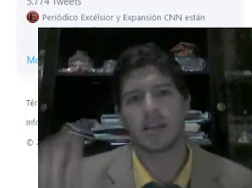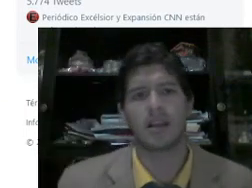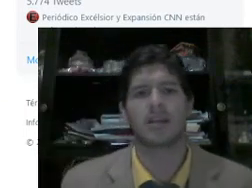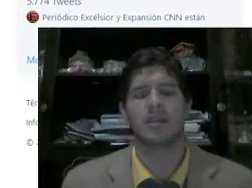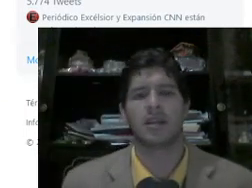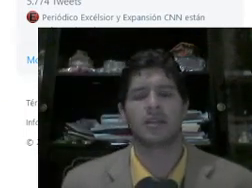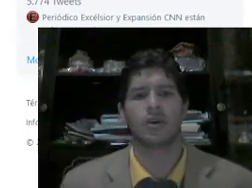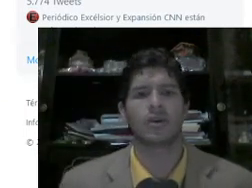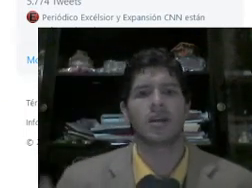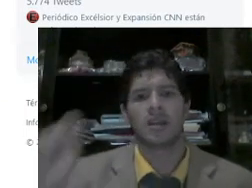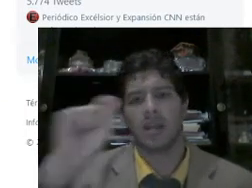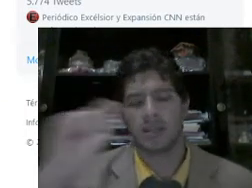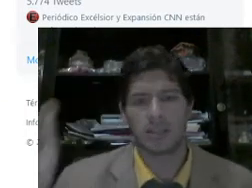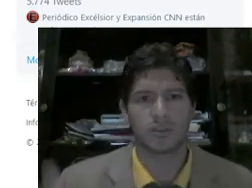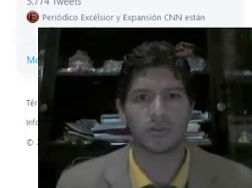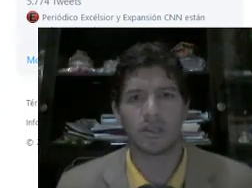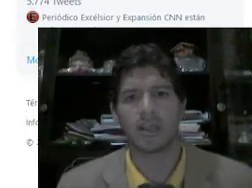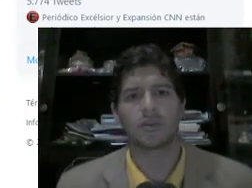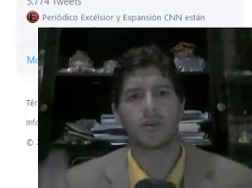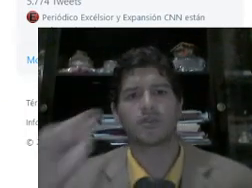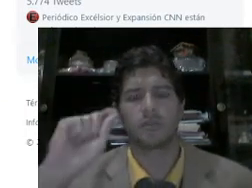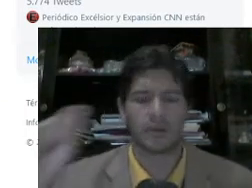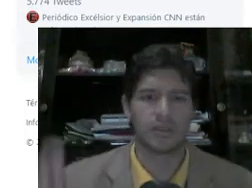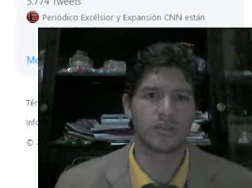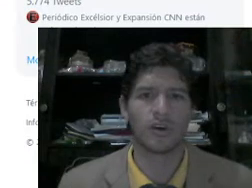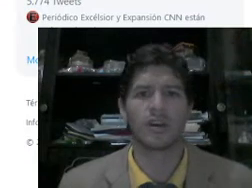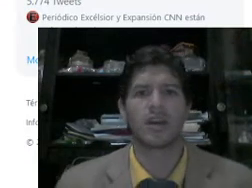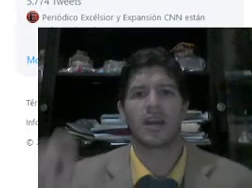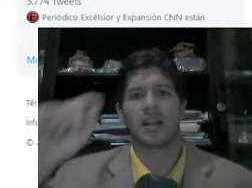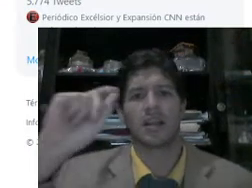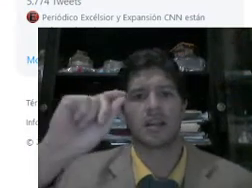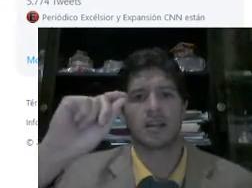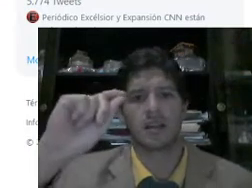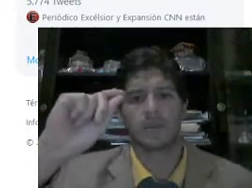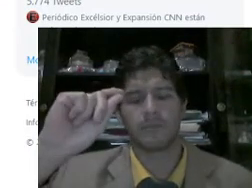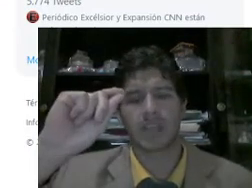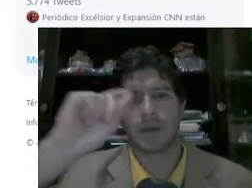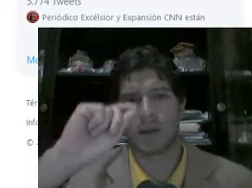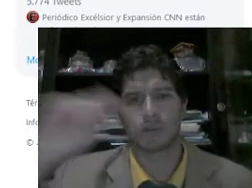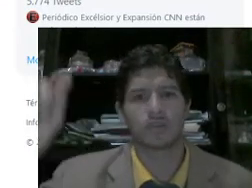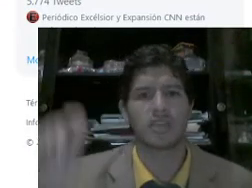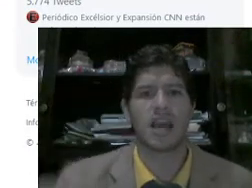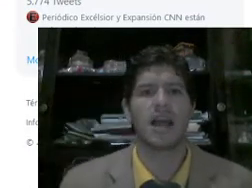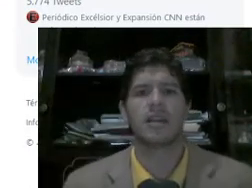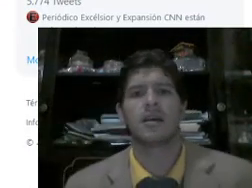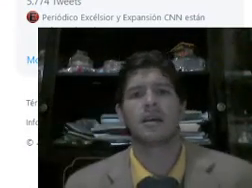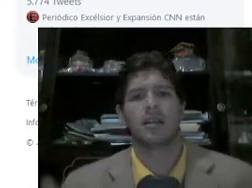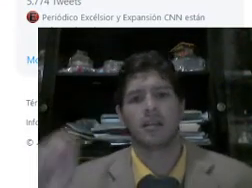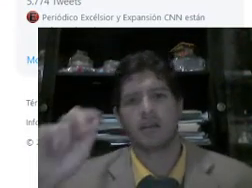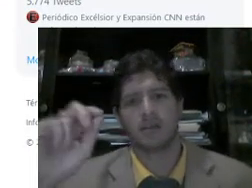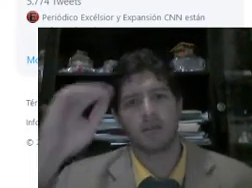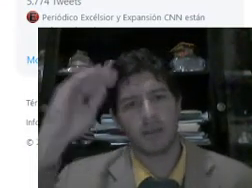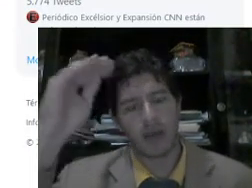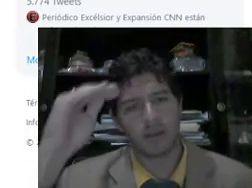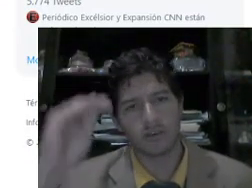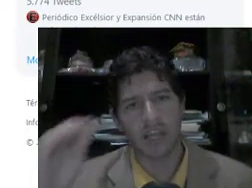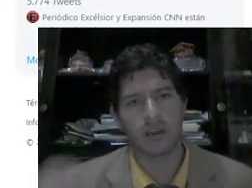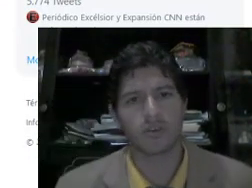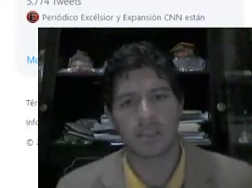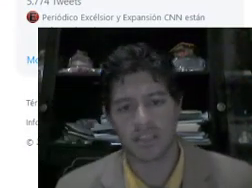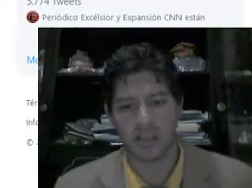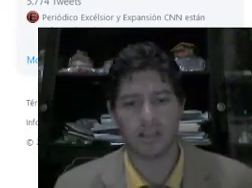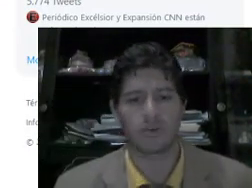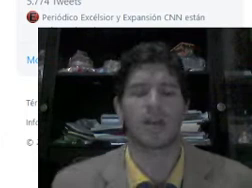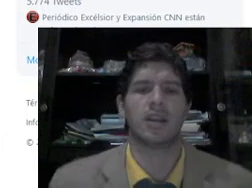quién es el director, quién es el subdirector, el supervisor, el trabajador social y varios